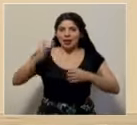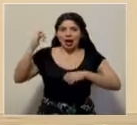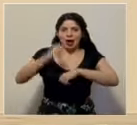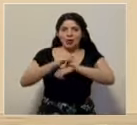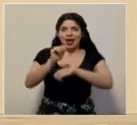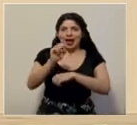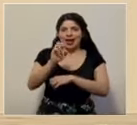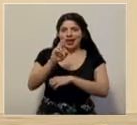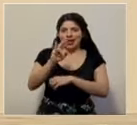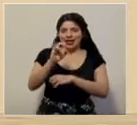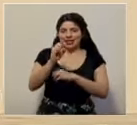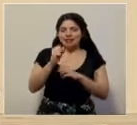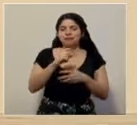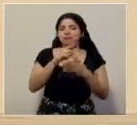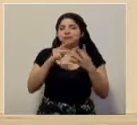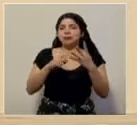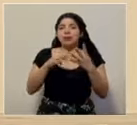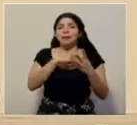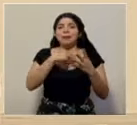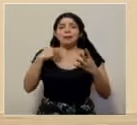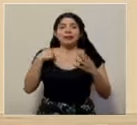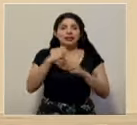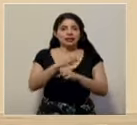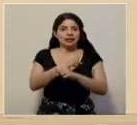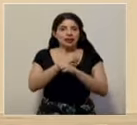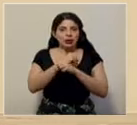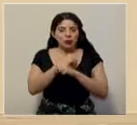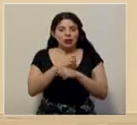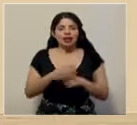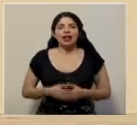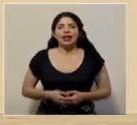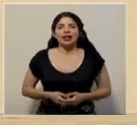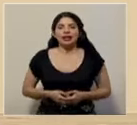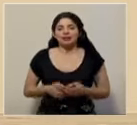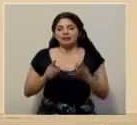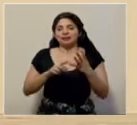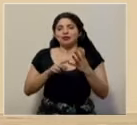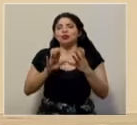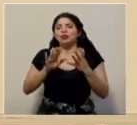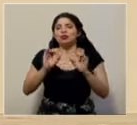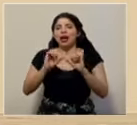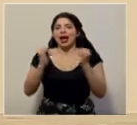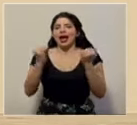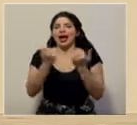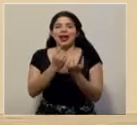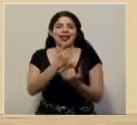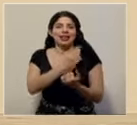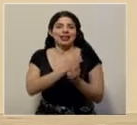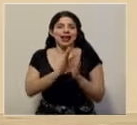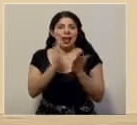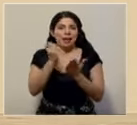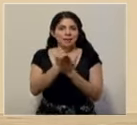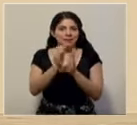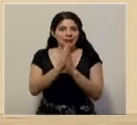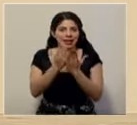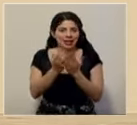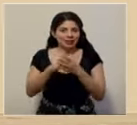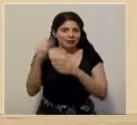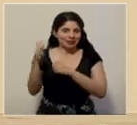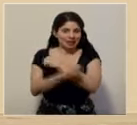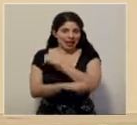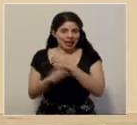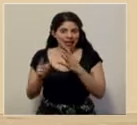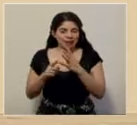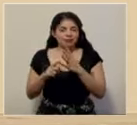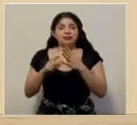AERIS, el Ministerio de Seguridad, en su dependencia de la Dirección General de Migración y Extranjería,